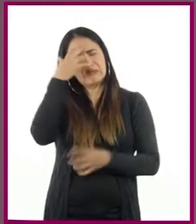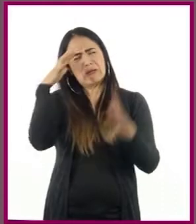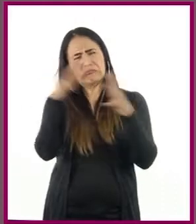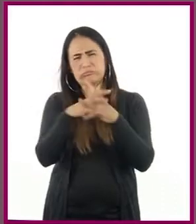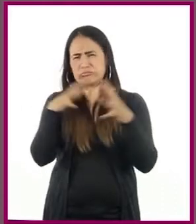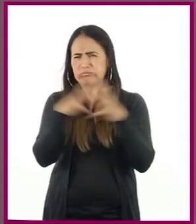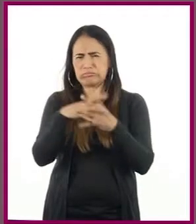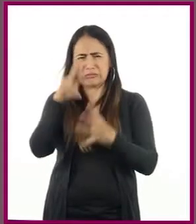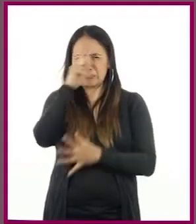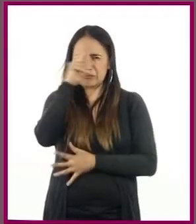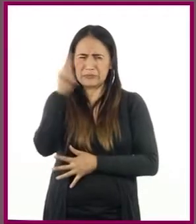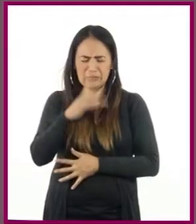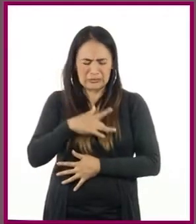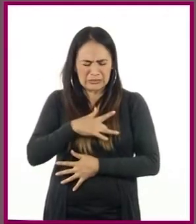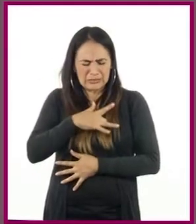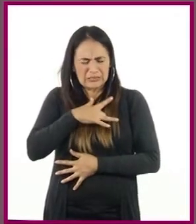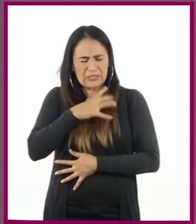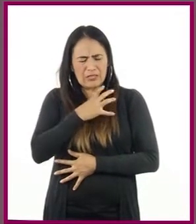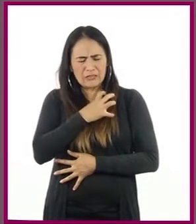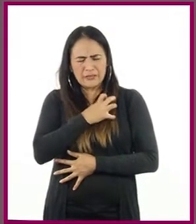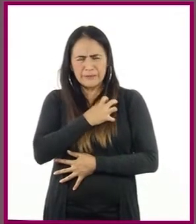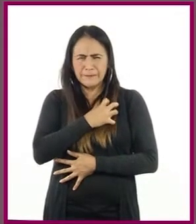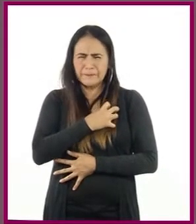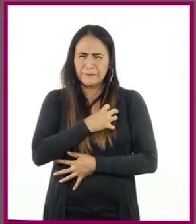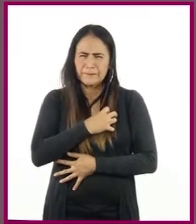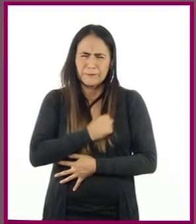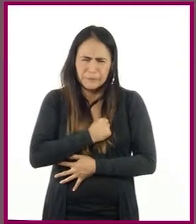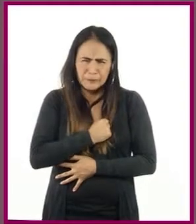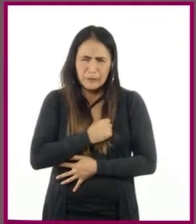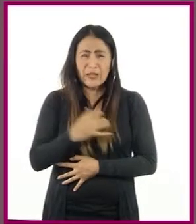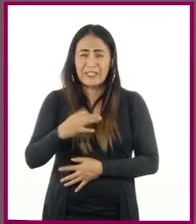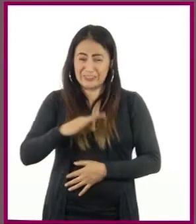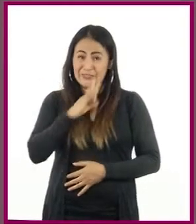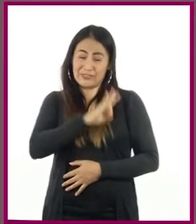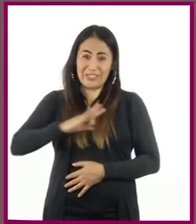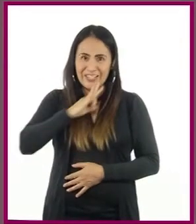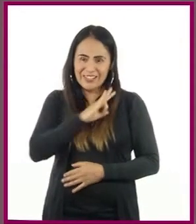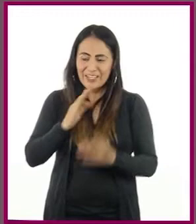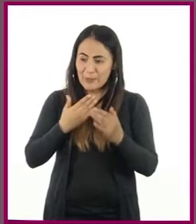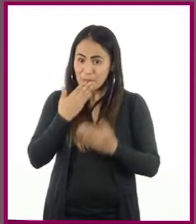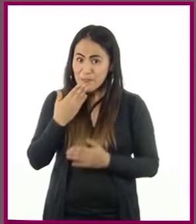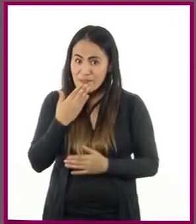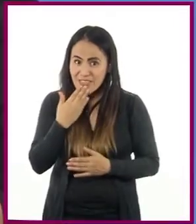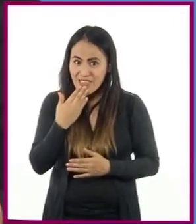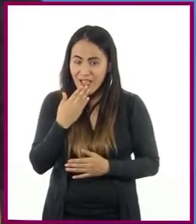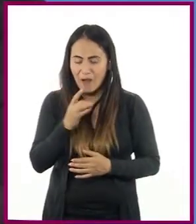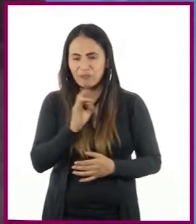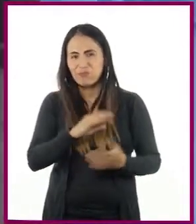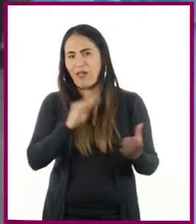trataba de un dolor sublime, más sublime que la dicha, que superaba cualquier sufrimiento.